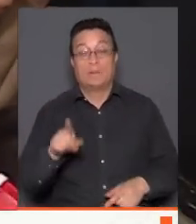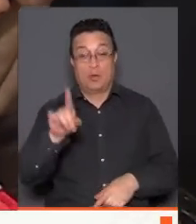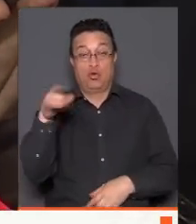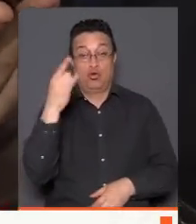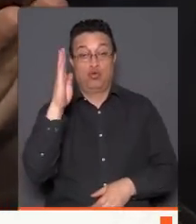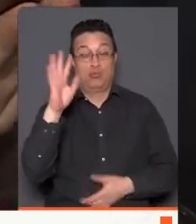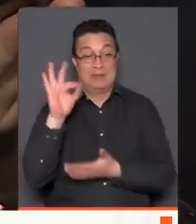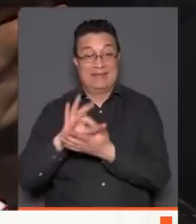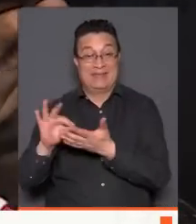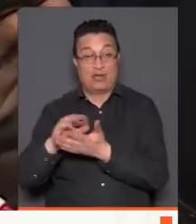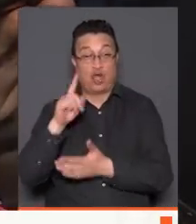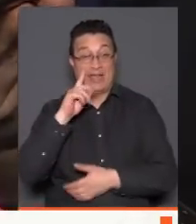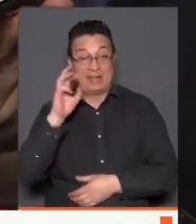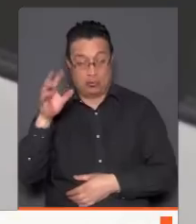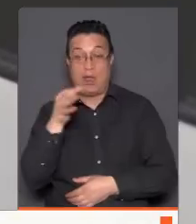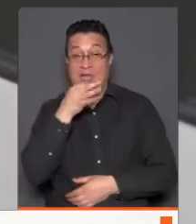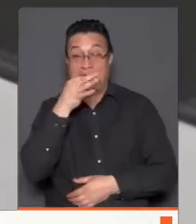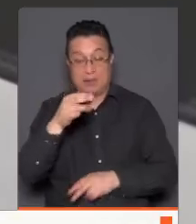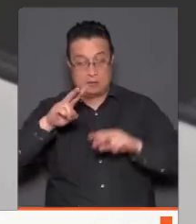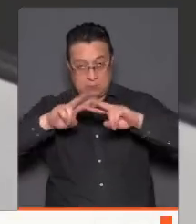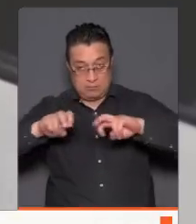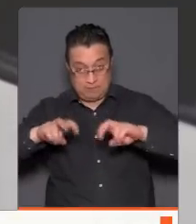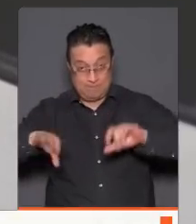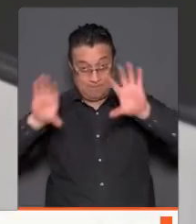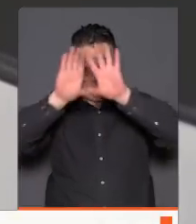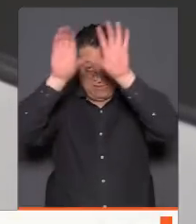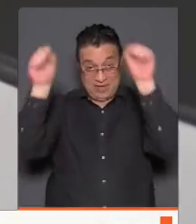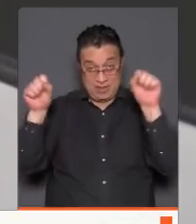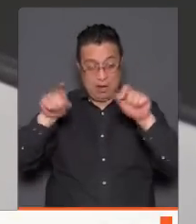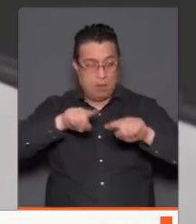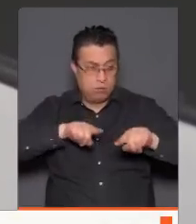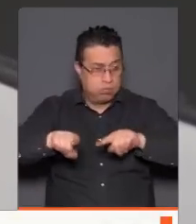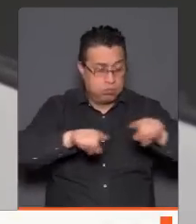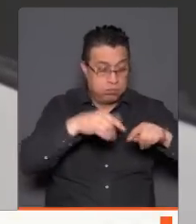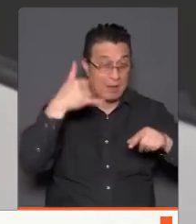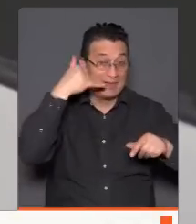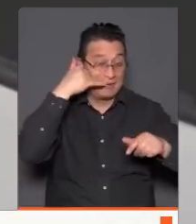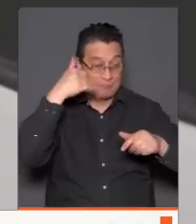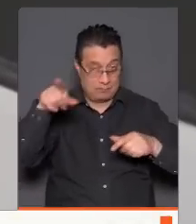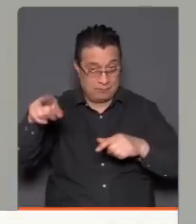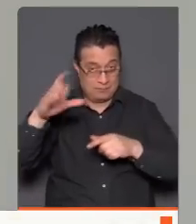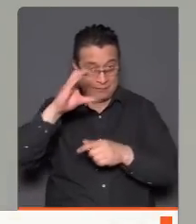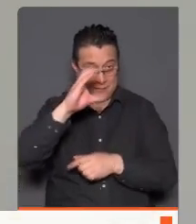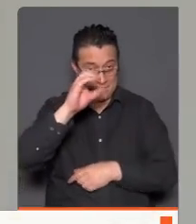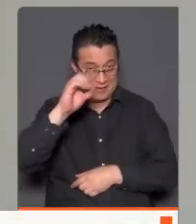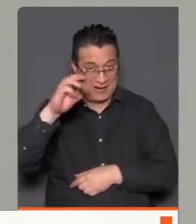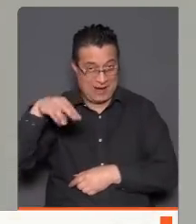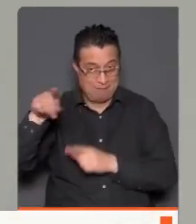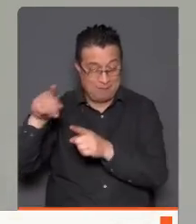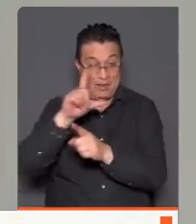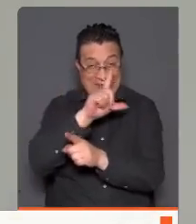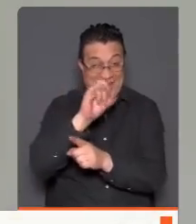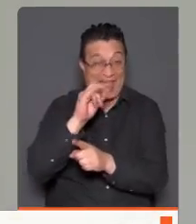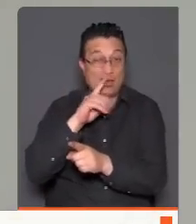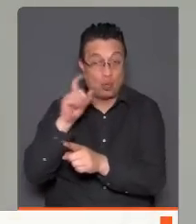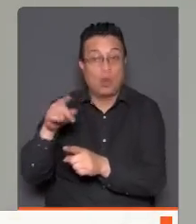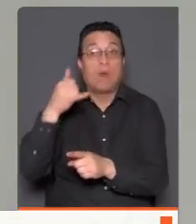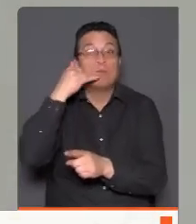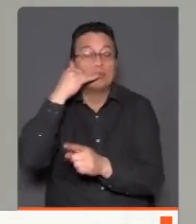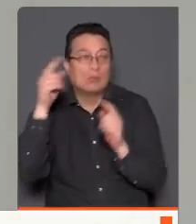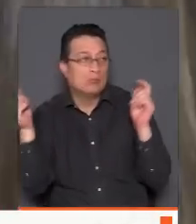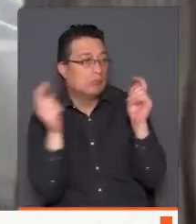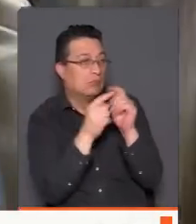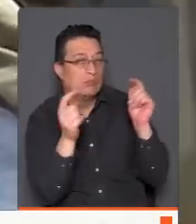señaló que la investigación de la fiscalidad y las pericias al teléfono del líder de la cam permitirían conocer quién ha hablado con jay tung